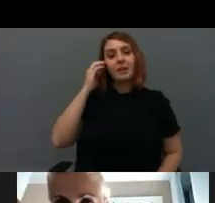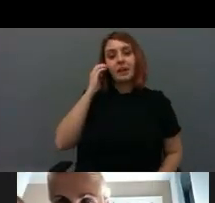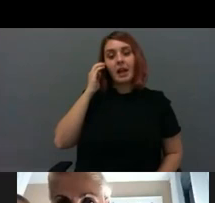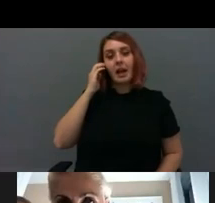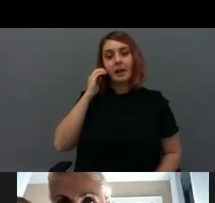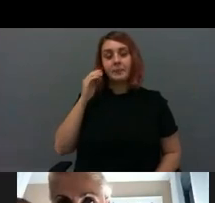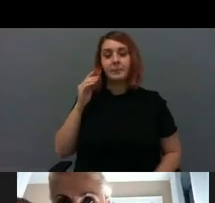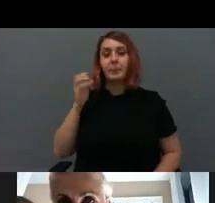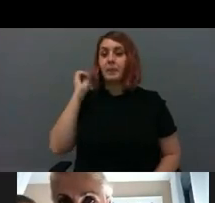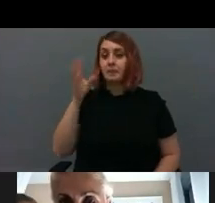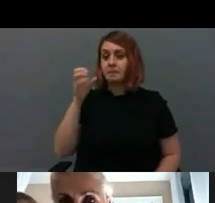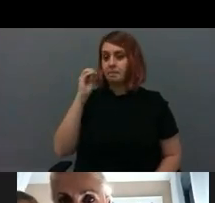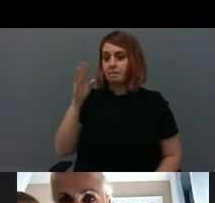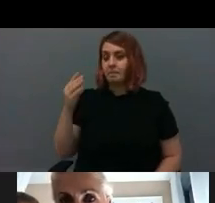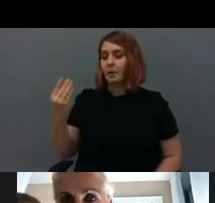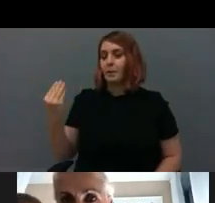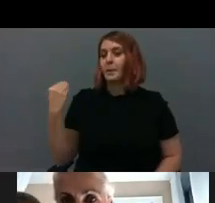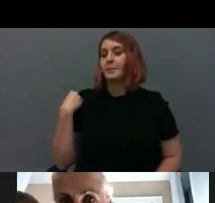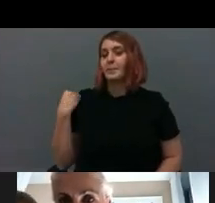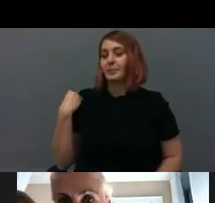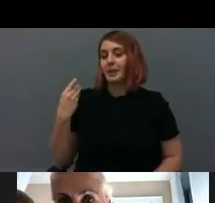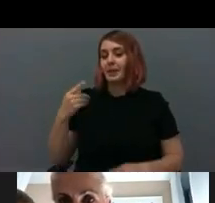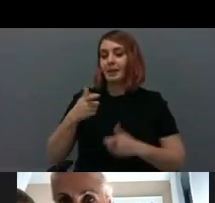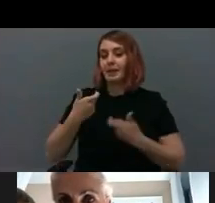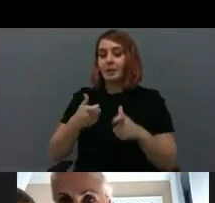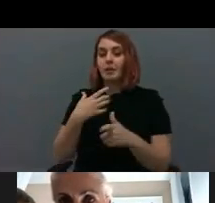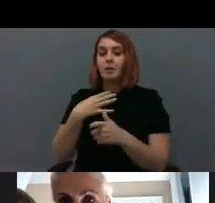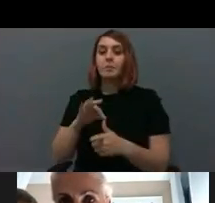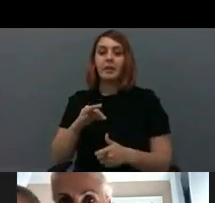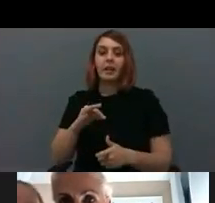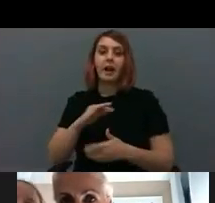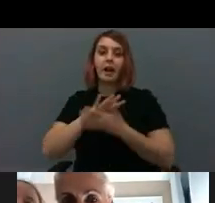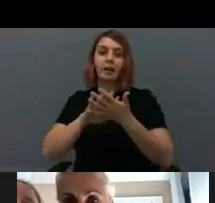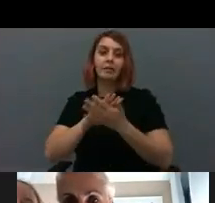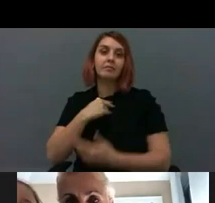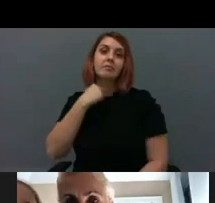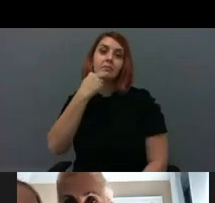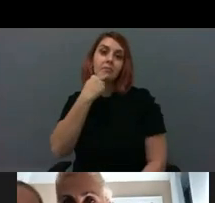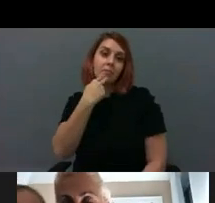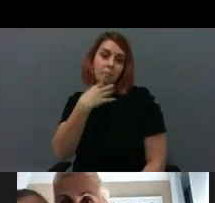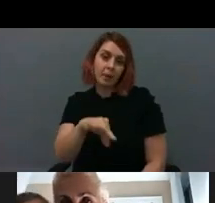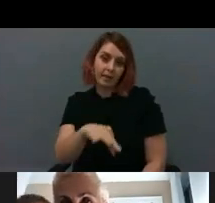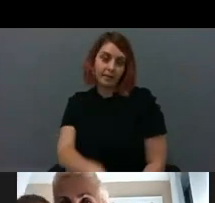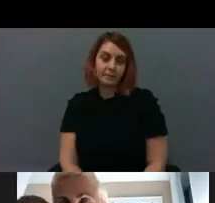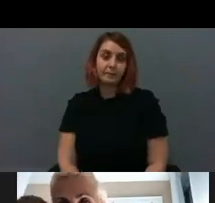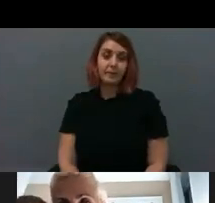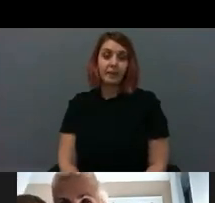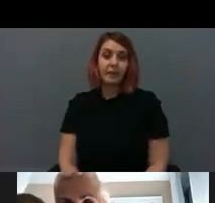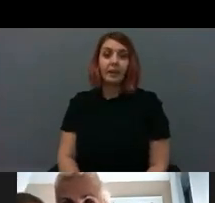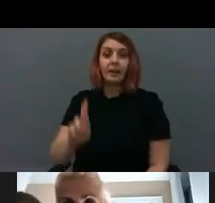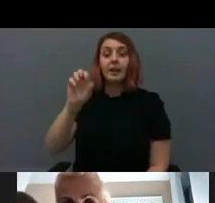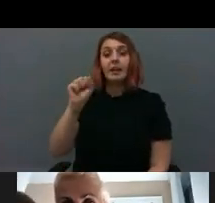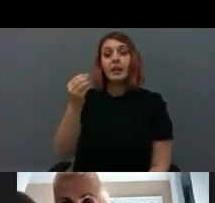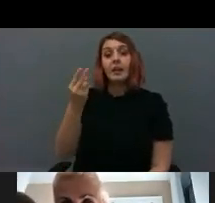toda la ponencia y yo creo que sería muy importante que las pudiera decir de viva voz. Raquel, ¿tienes el